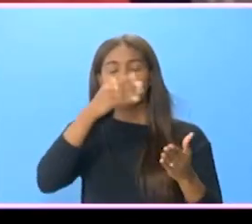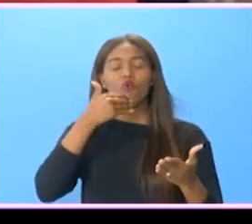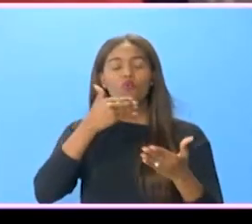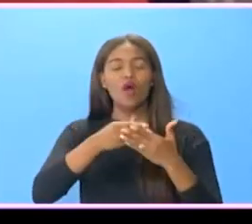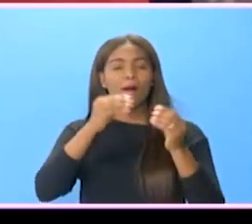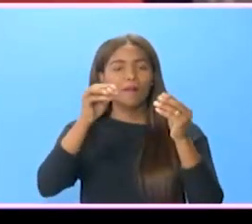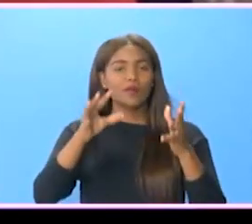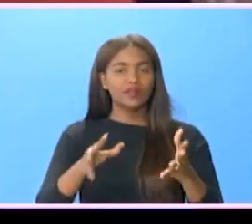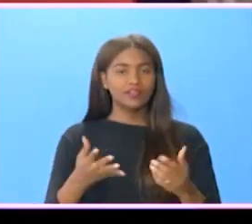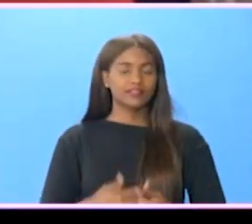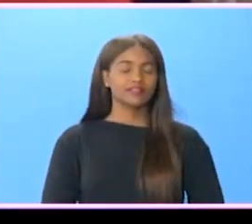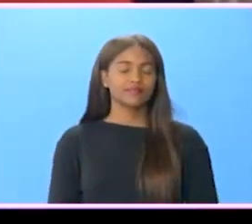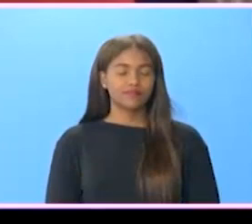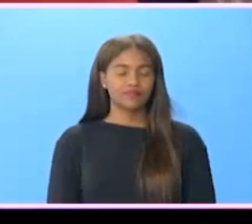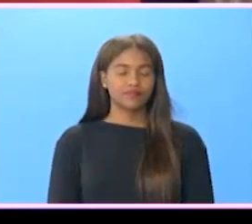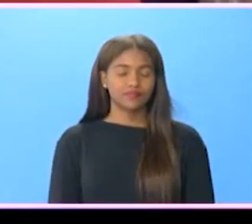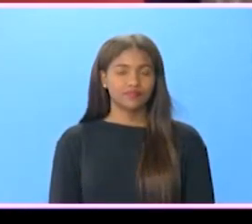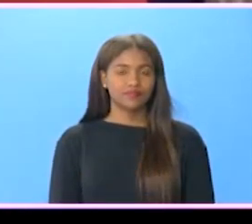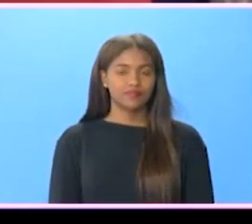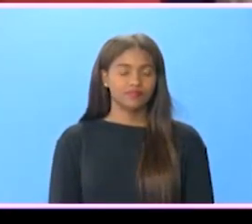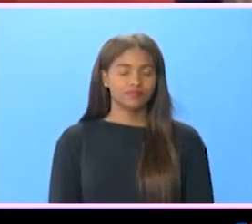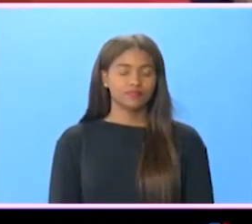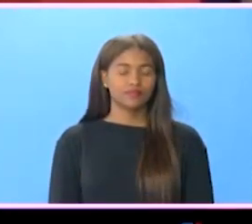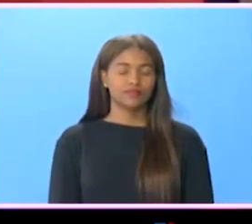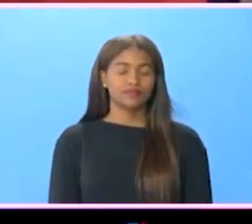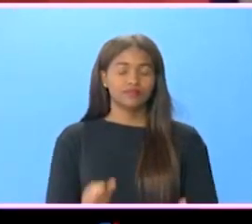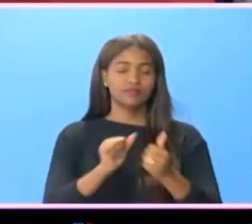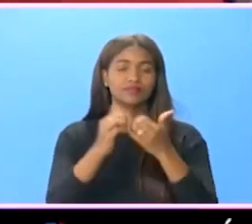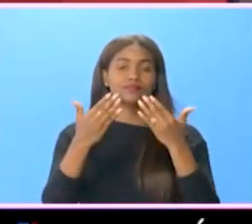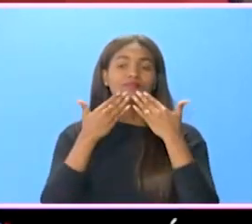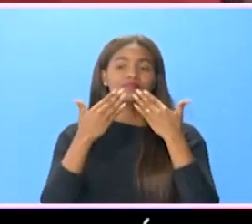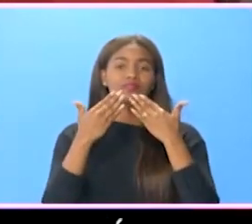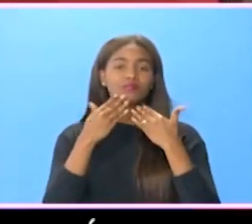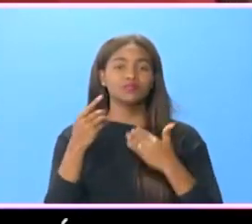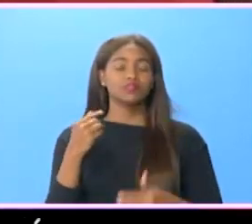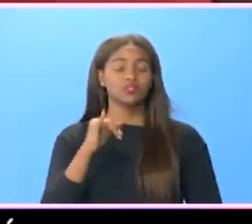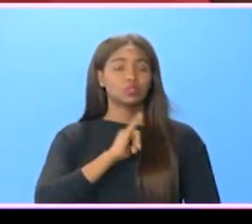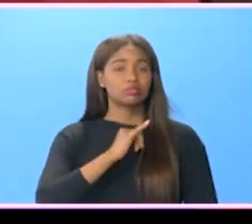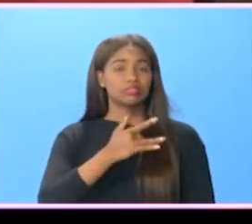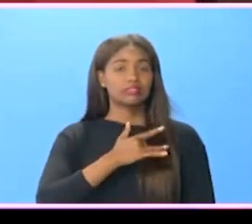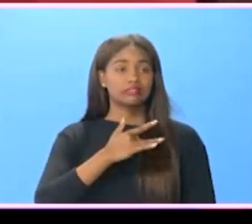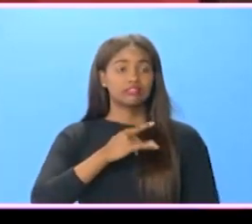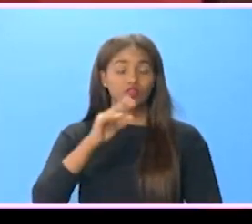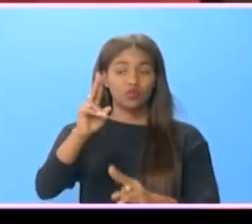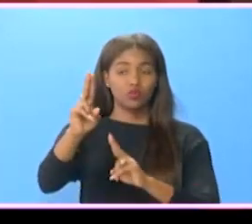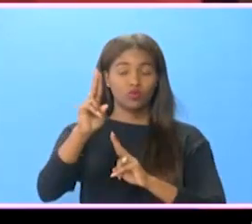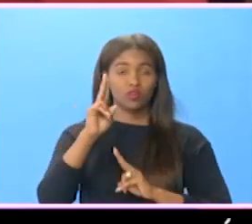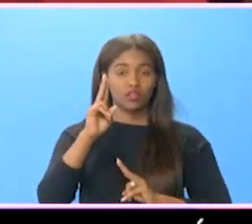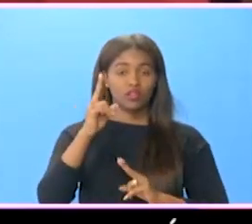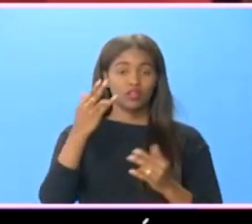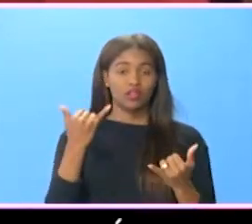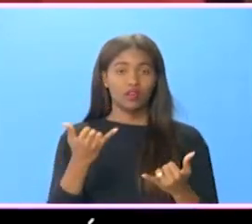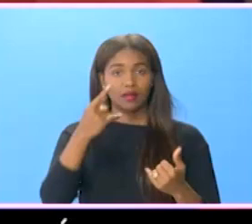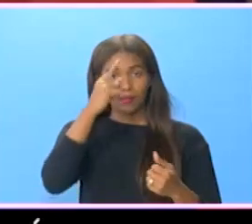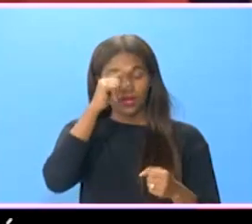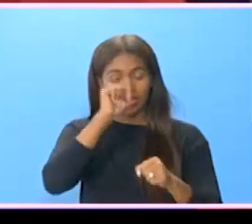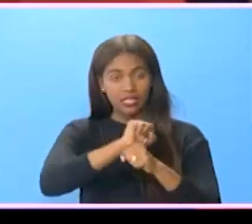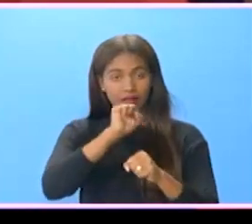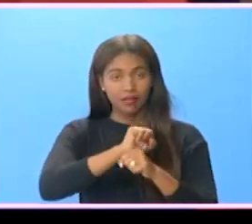maestros? Muchísimas gracias. Yo me siento muy honrada con este mérito al